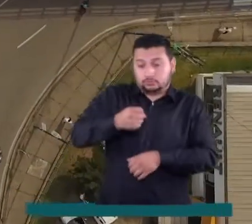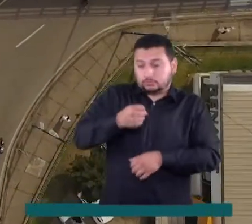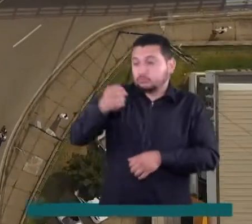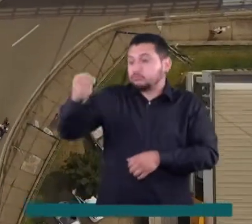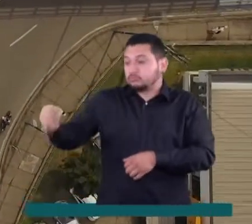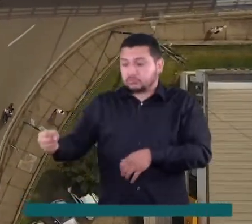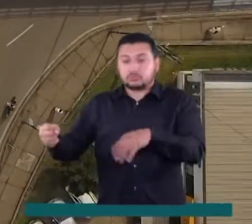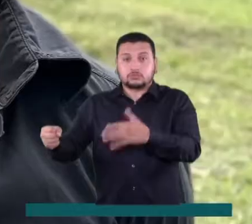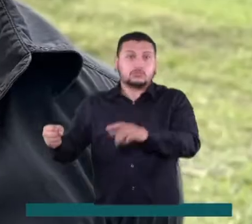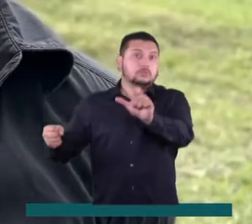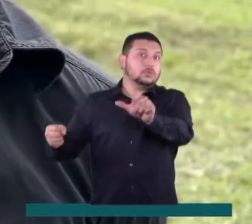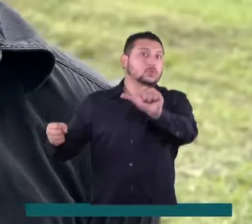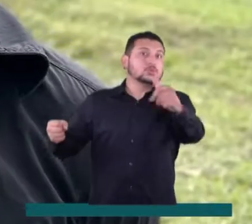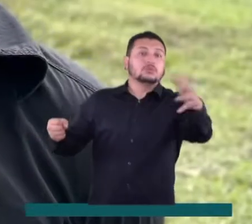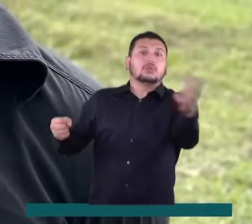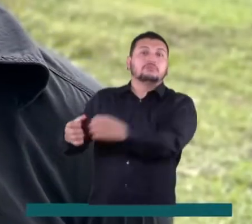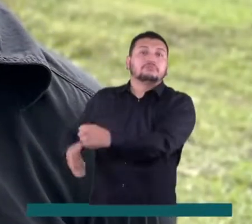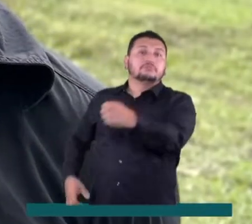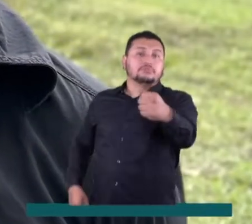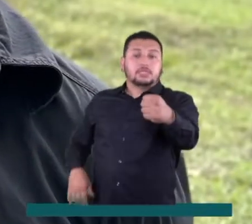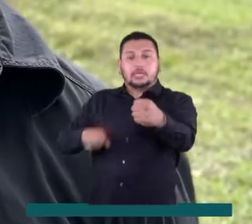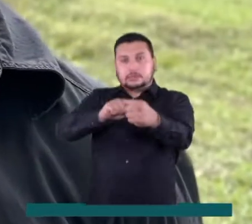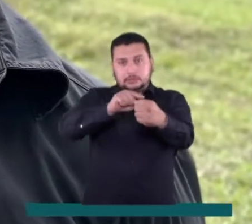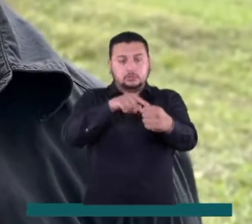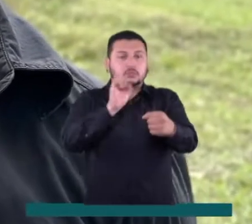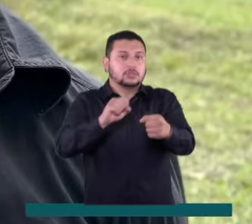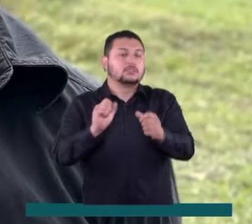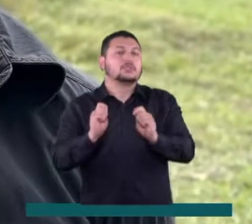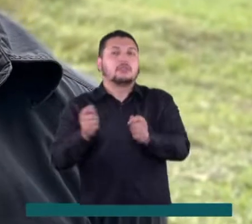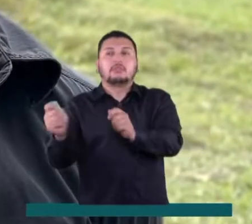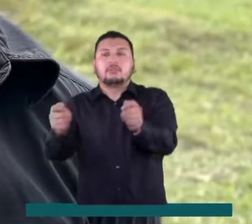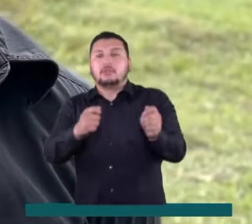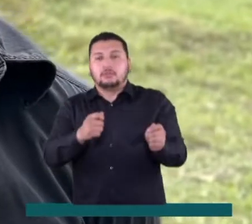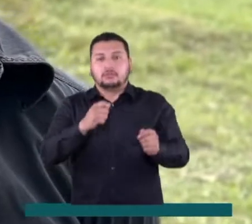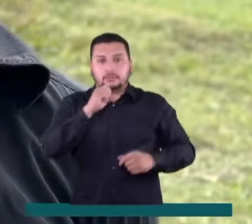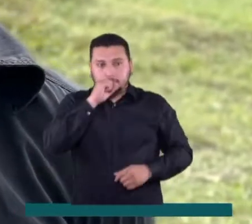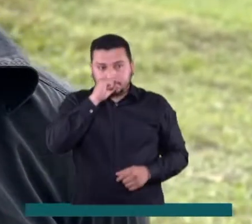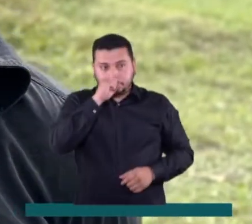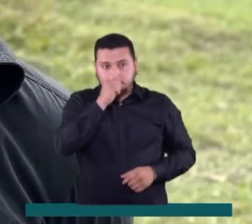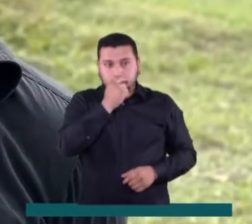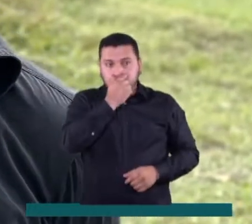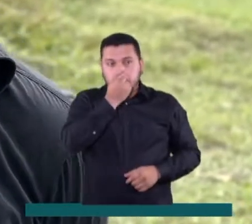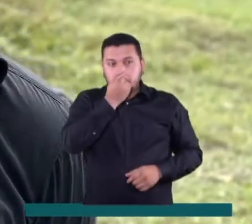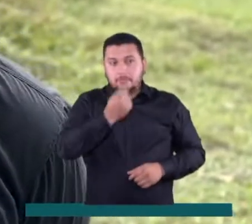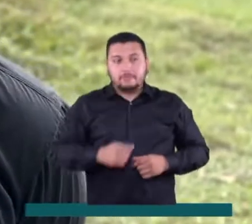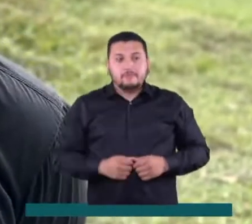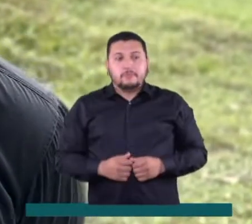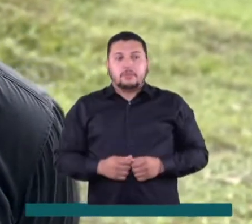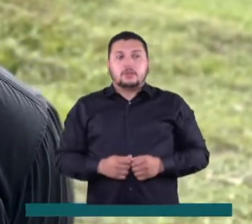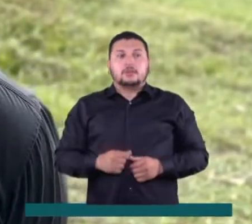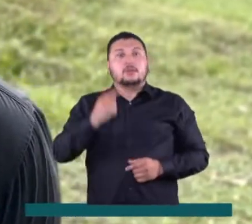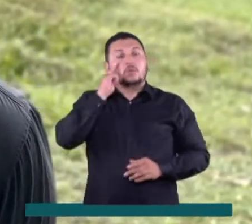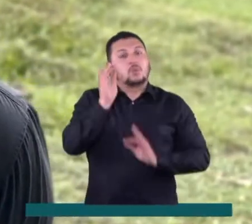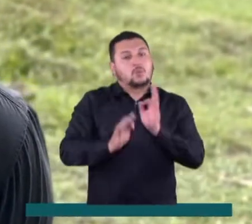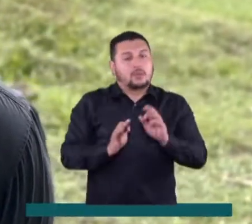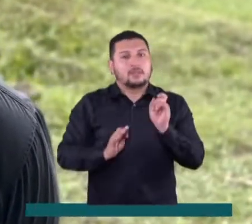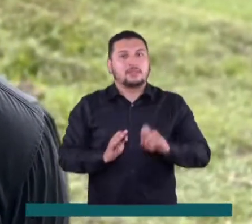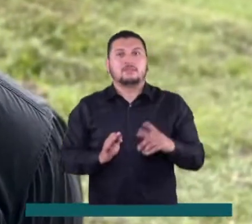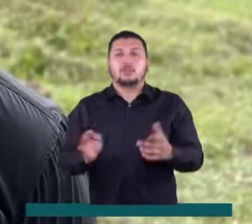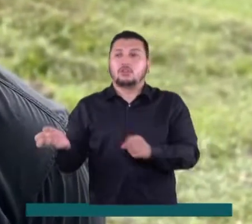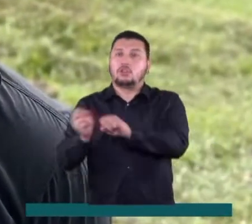persona contagiada. Cuidarnos, no queremos vivir nuevamente lo que sucedió como con